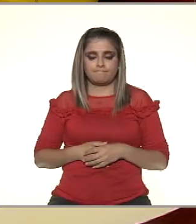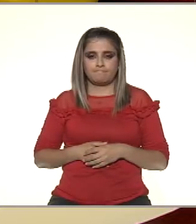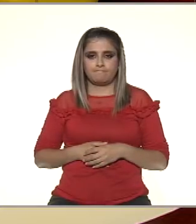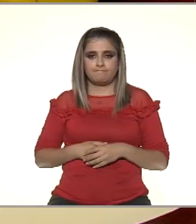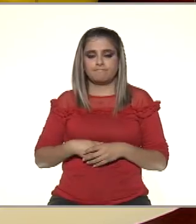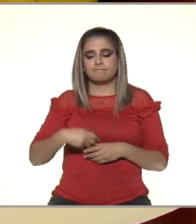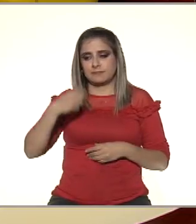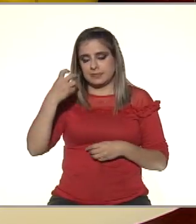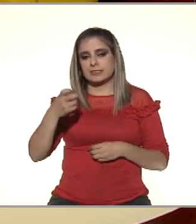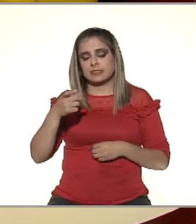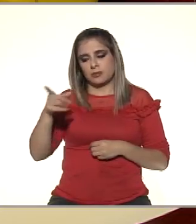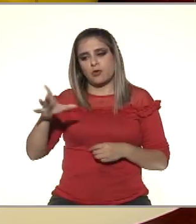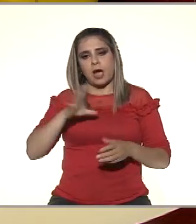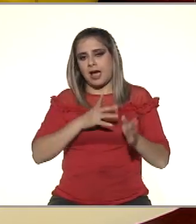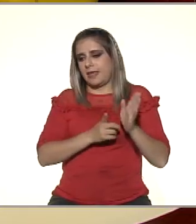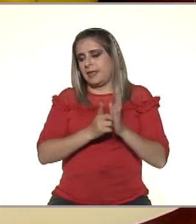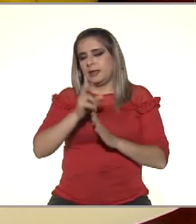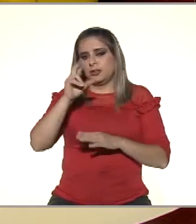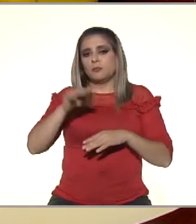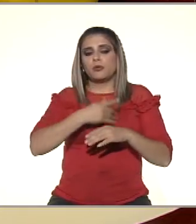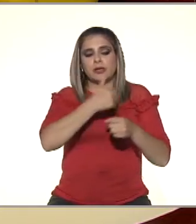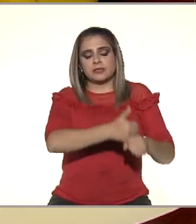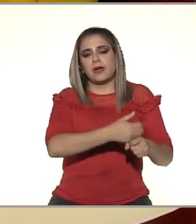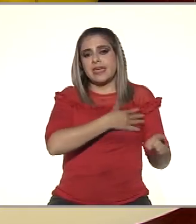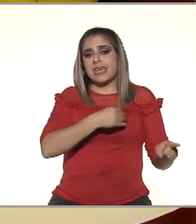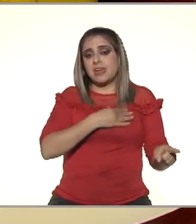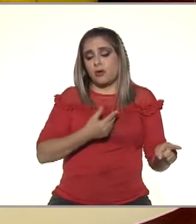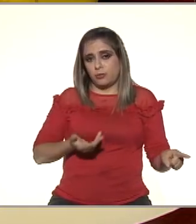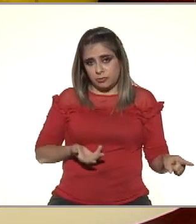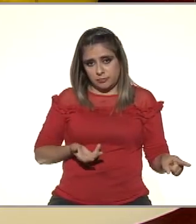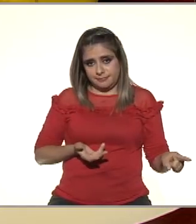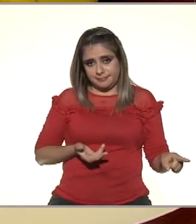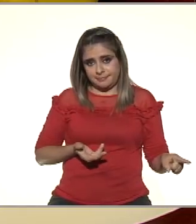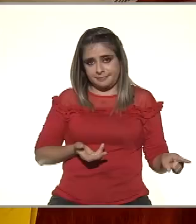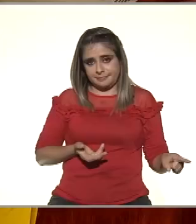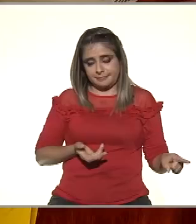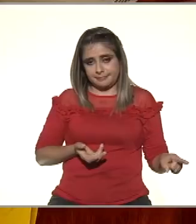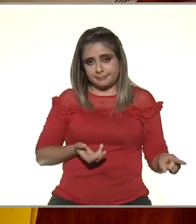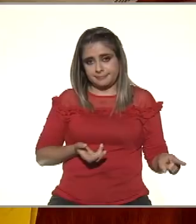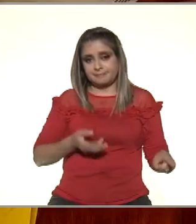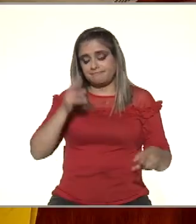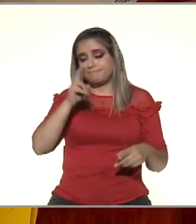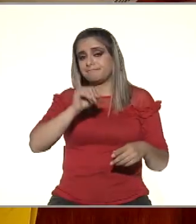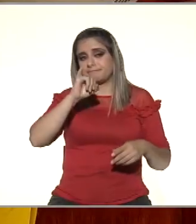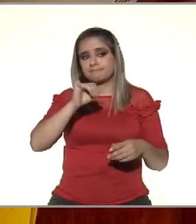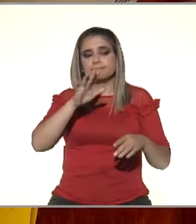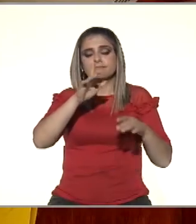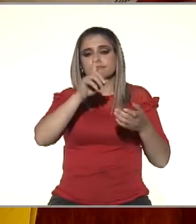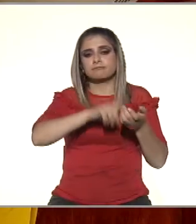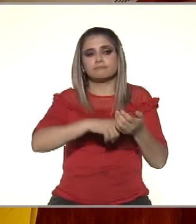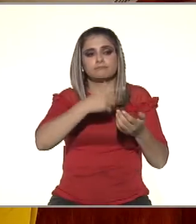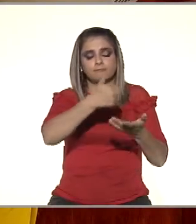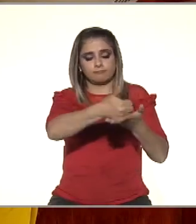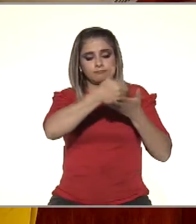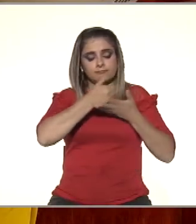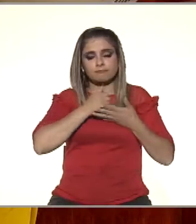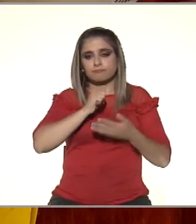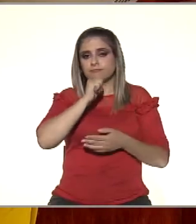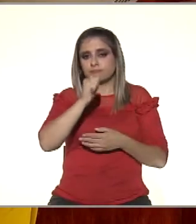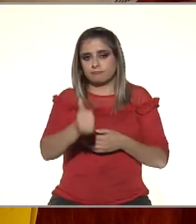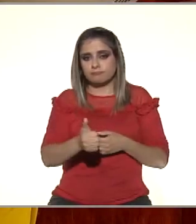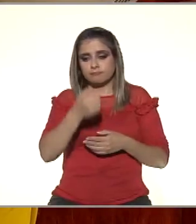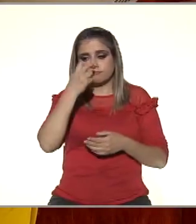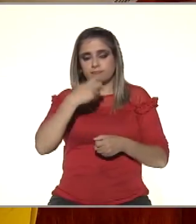pierdes ese derecho quizá por la afectación que tienen tus hijos. Porque hay algo que no se está trabajando de manera adecuada